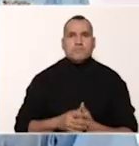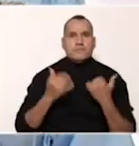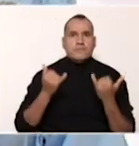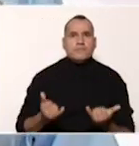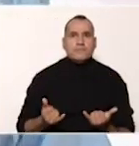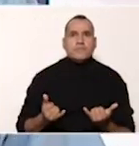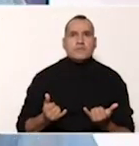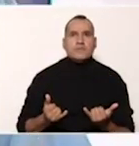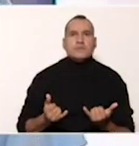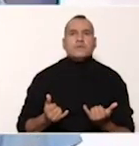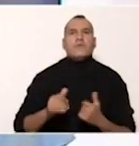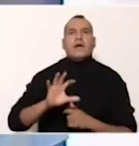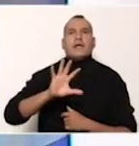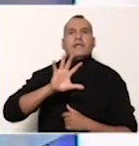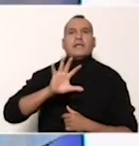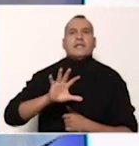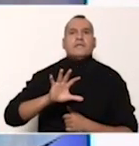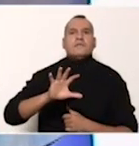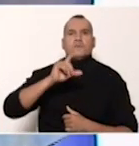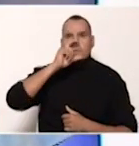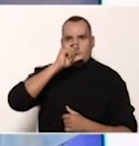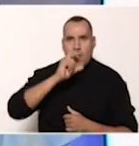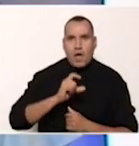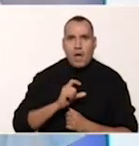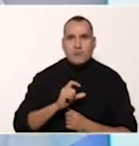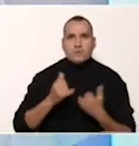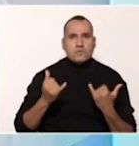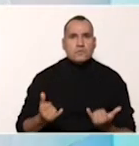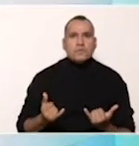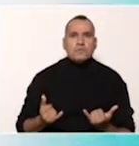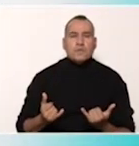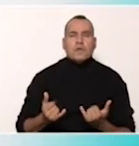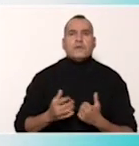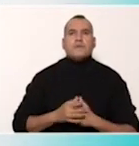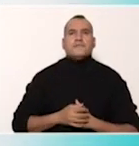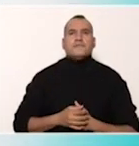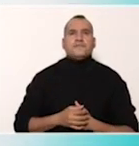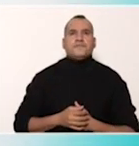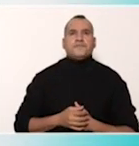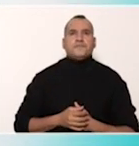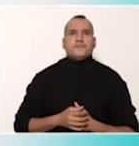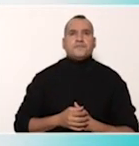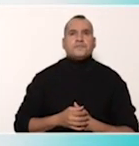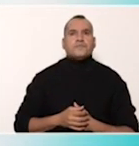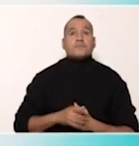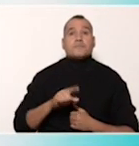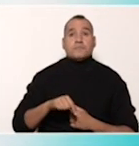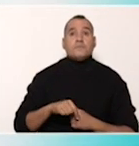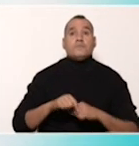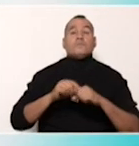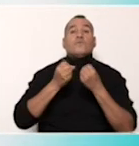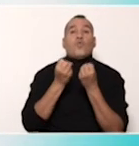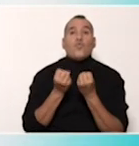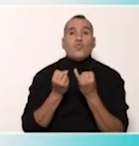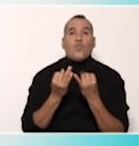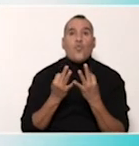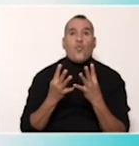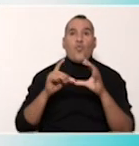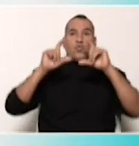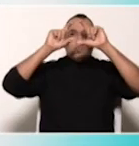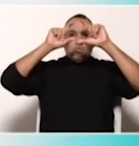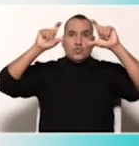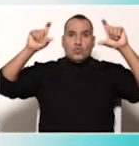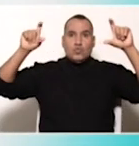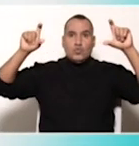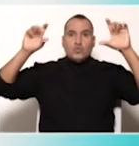Ahora le toca a los de quinto año. Para quinto año vamos a descomponer un número en términos de